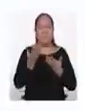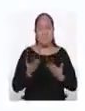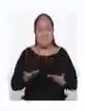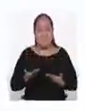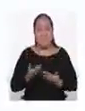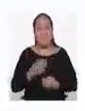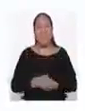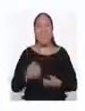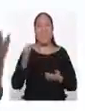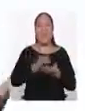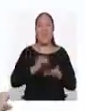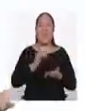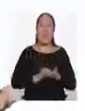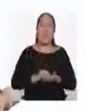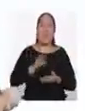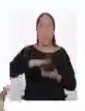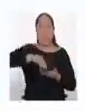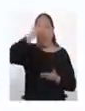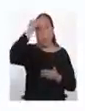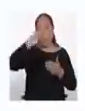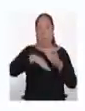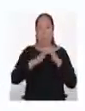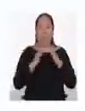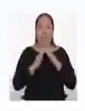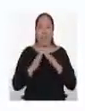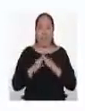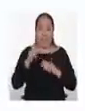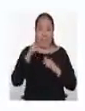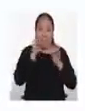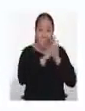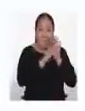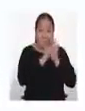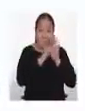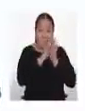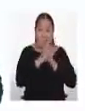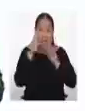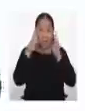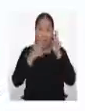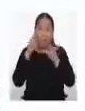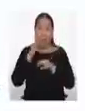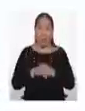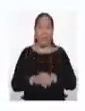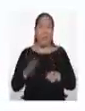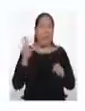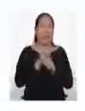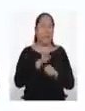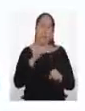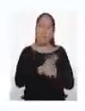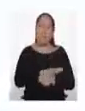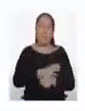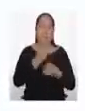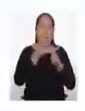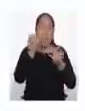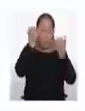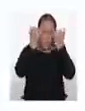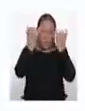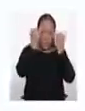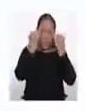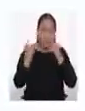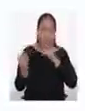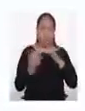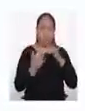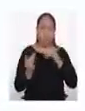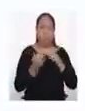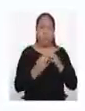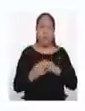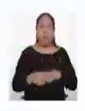Bienvenidos y bienvenidas de vuelta a Aprendo en Casa. El video que acabamos de ver estaba cargado de muchas ideas sobre el